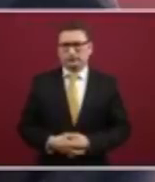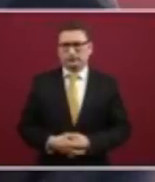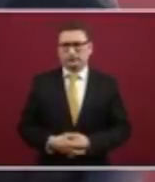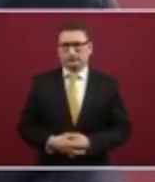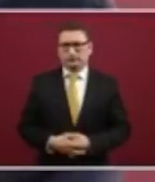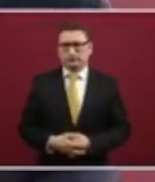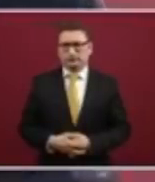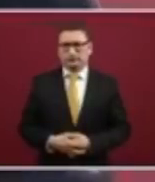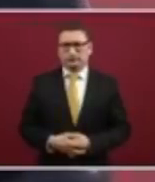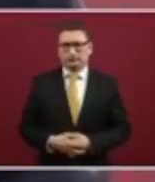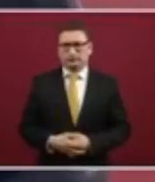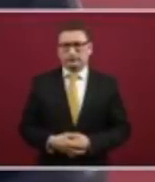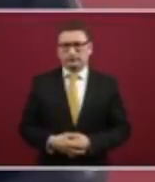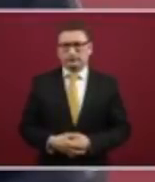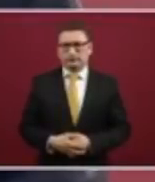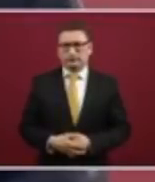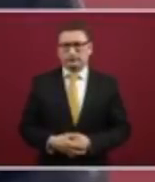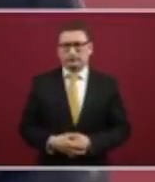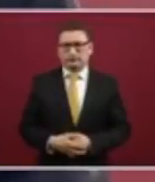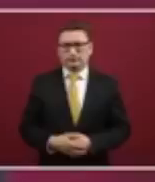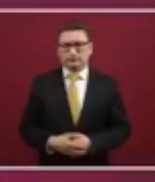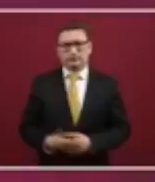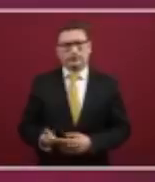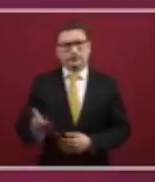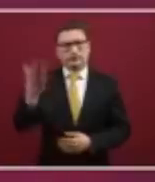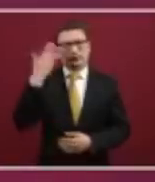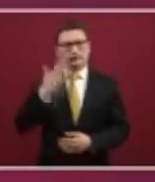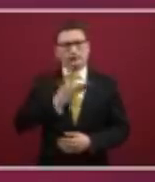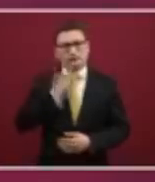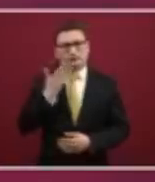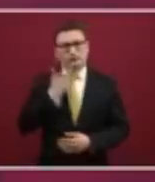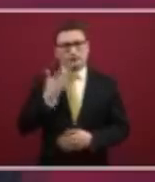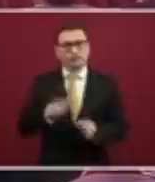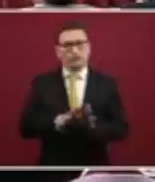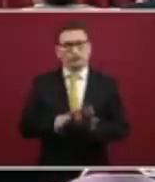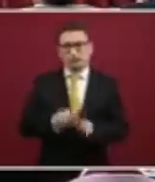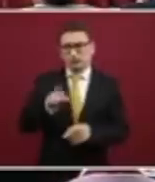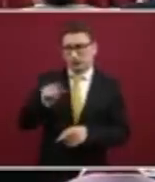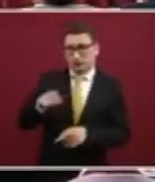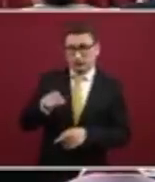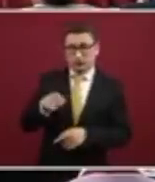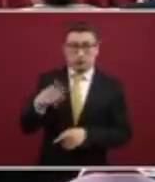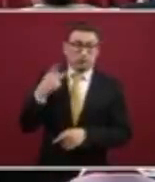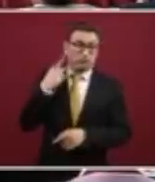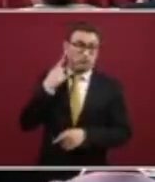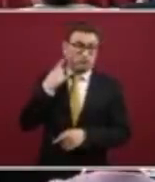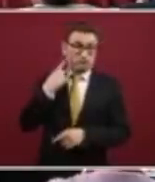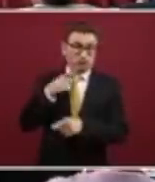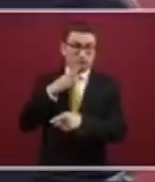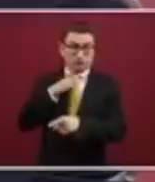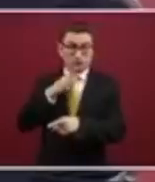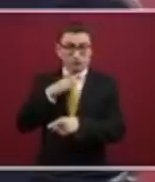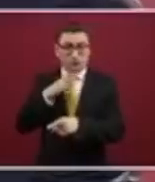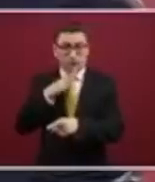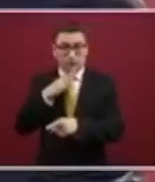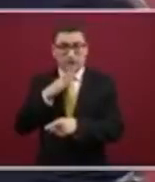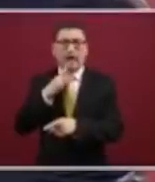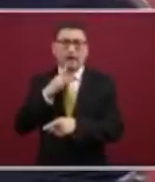Antes se acostumbraba que si le iba mal a un político, se iba de